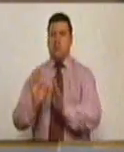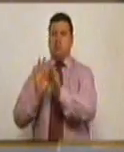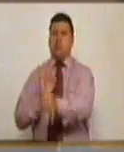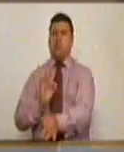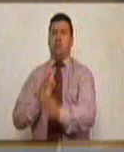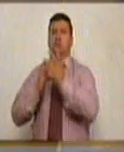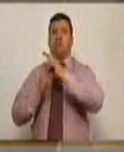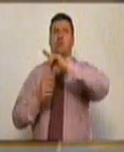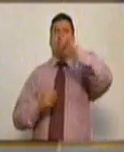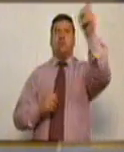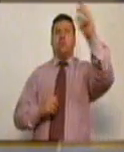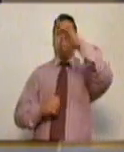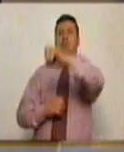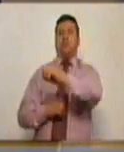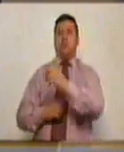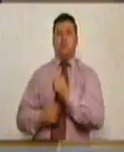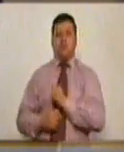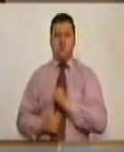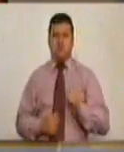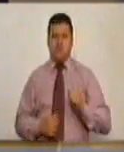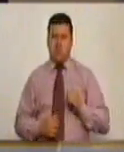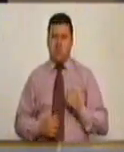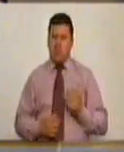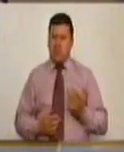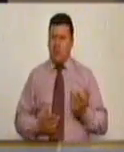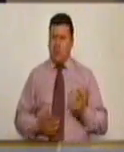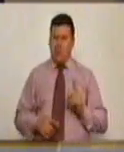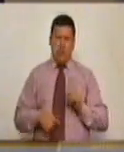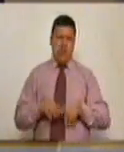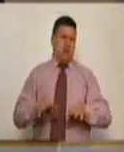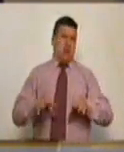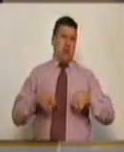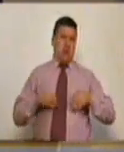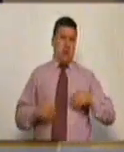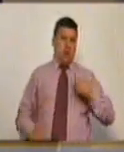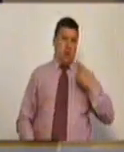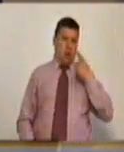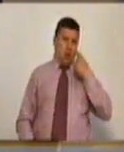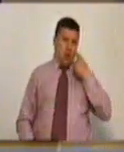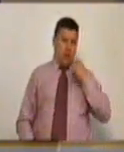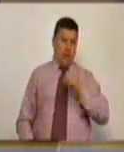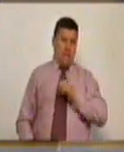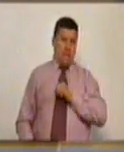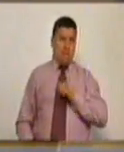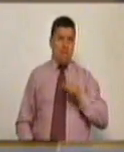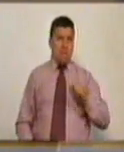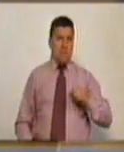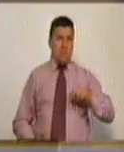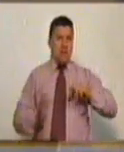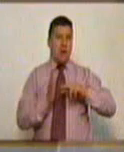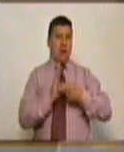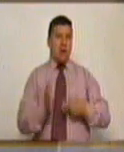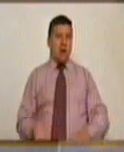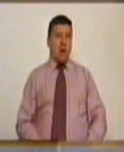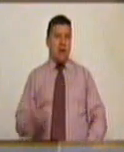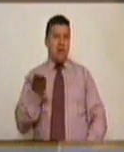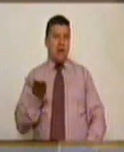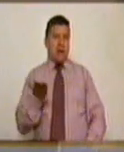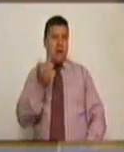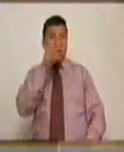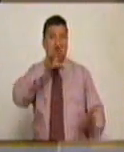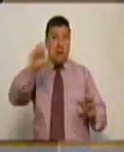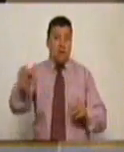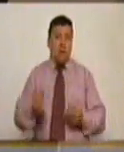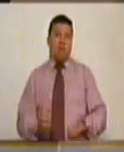y la empresa se la dejen a un operador privado eso es absolutamente inaceptable y ojo operador privado Es sinónimo de alza de tarifas es